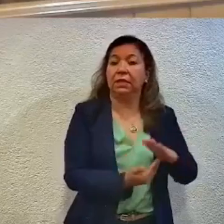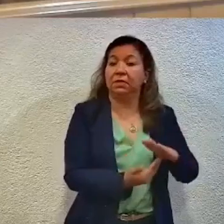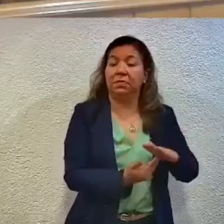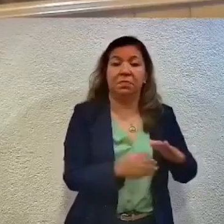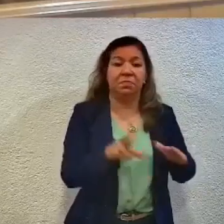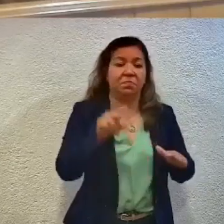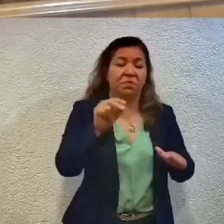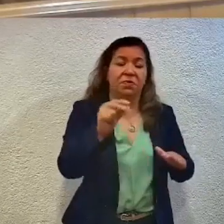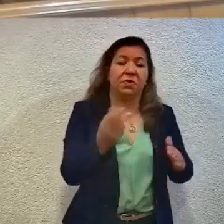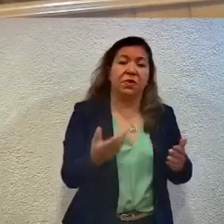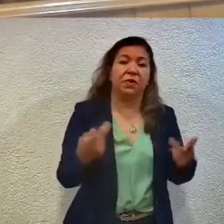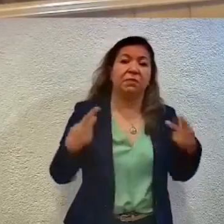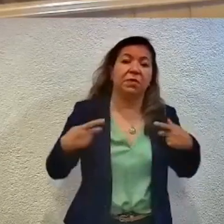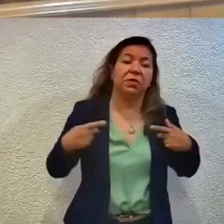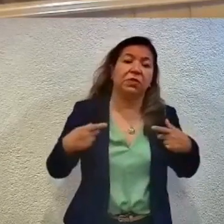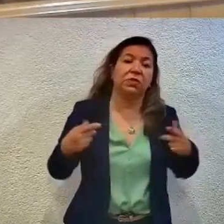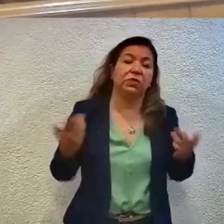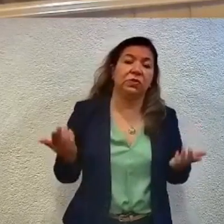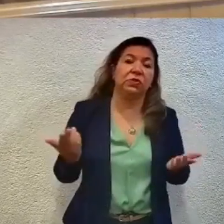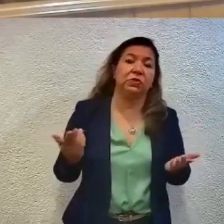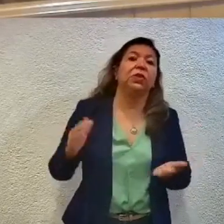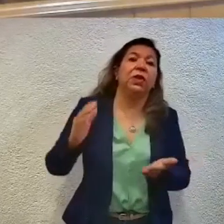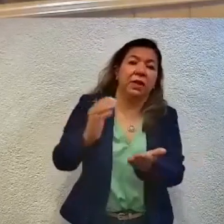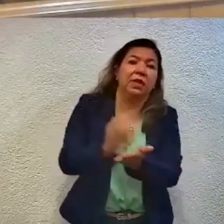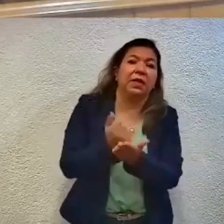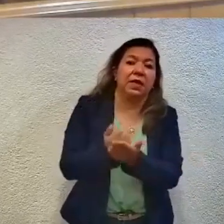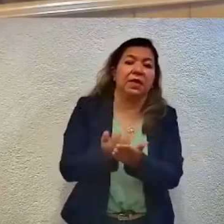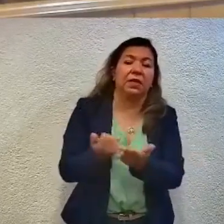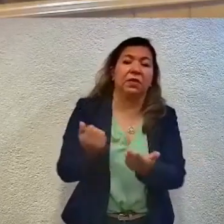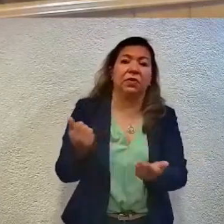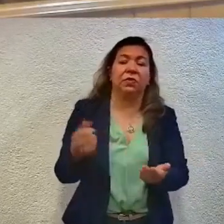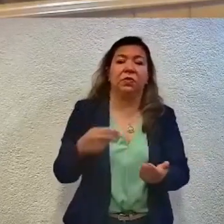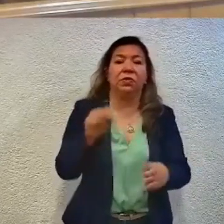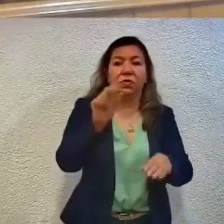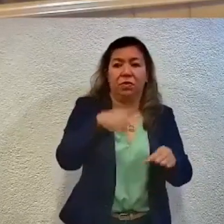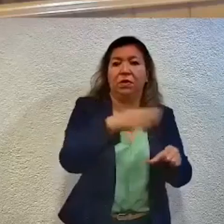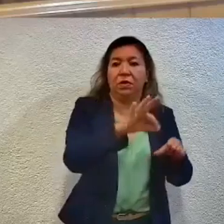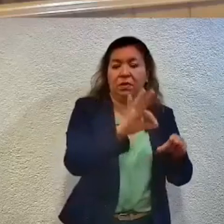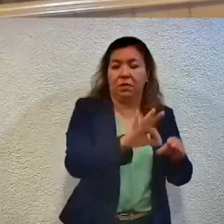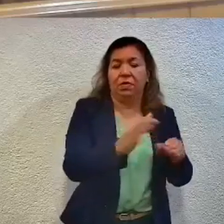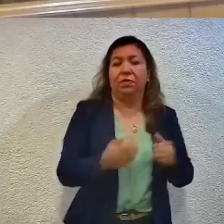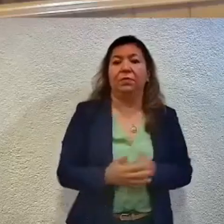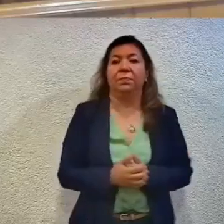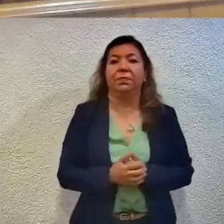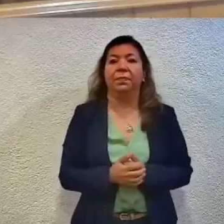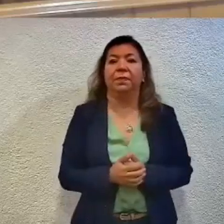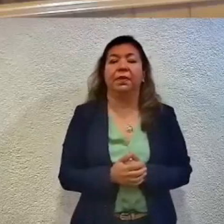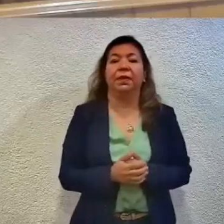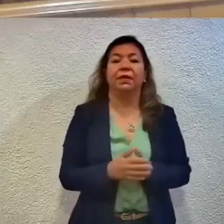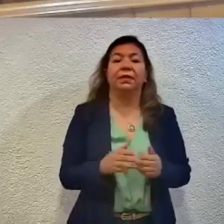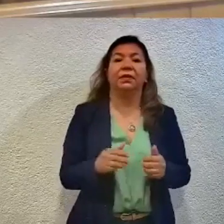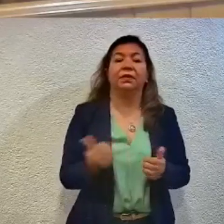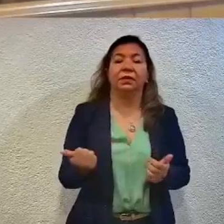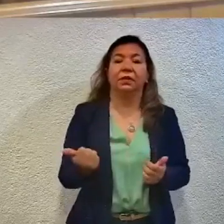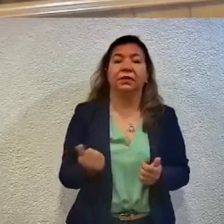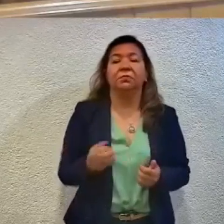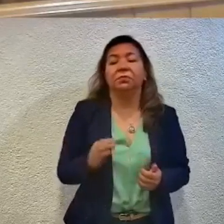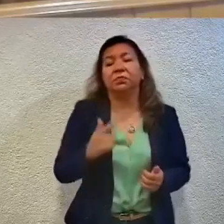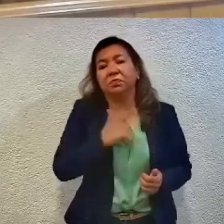candidato electo y que además los electores votaron en completa libertad por la opción electoral de su